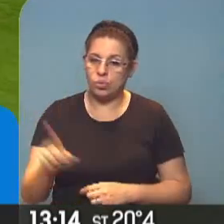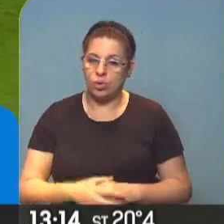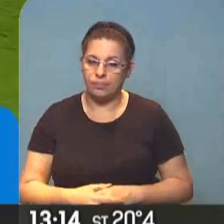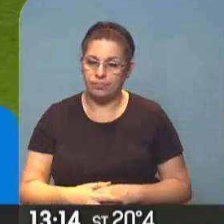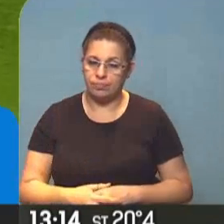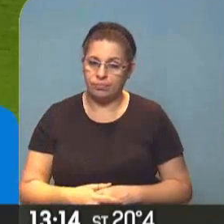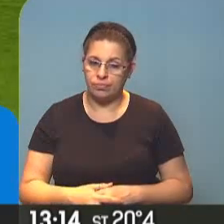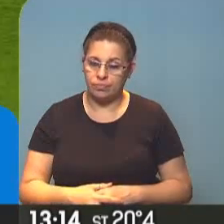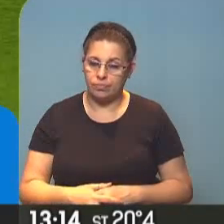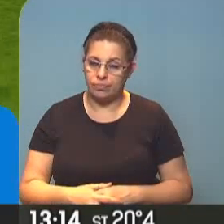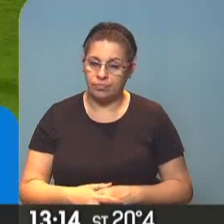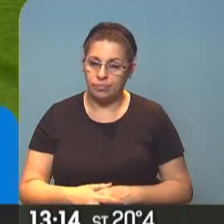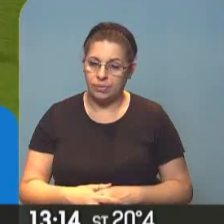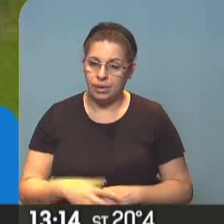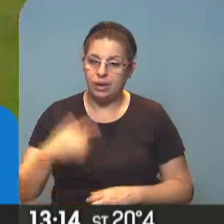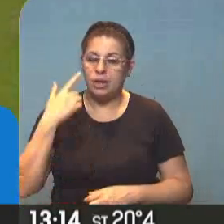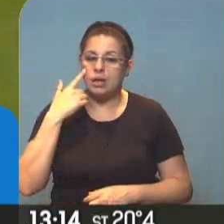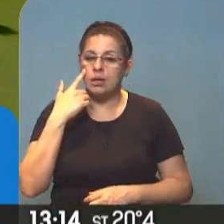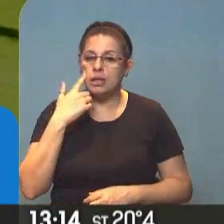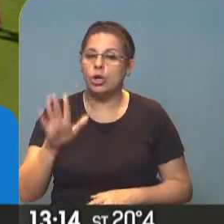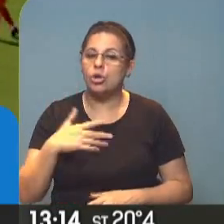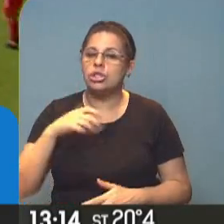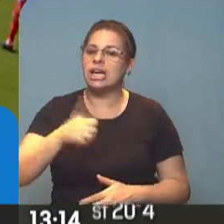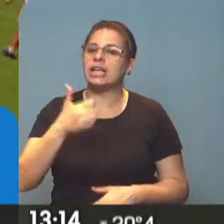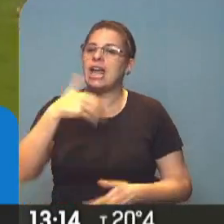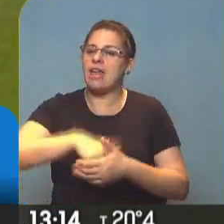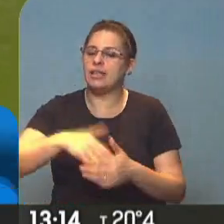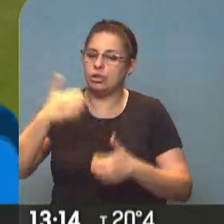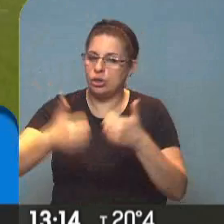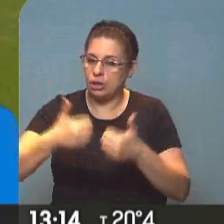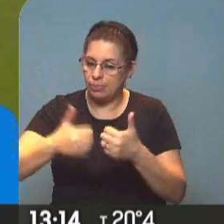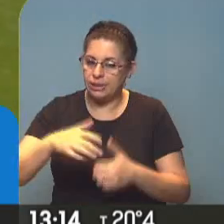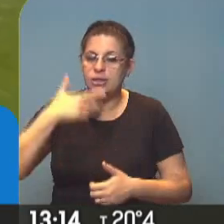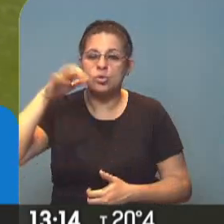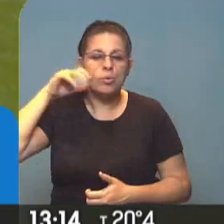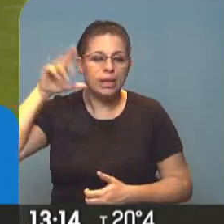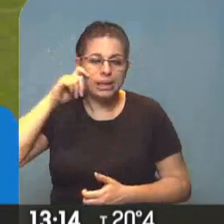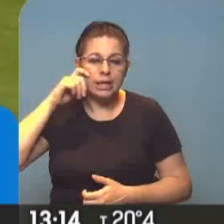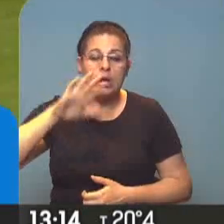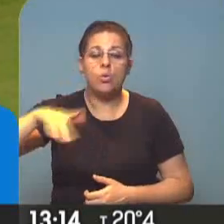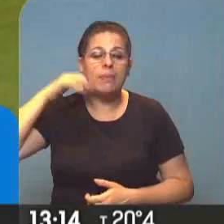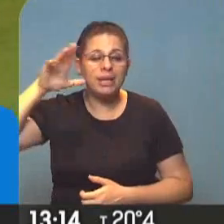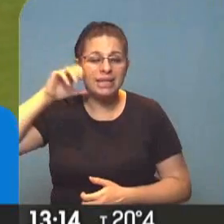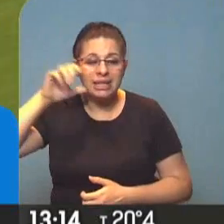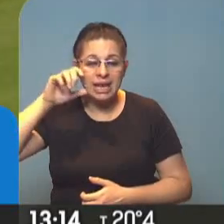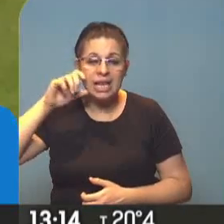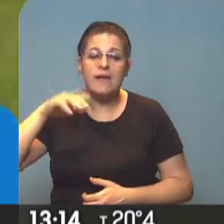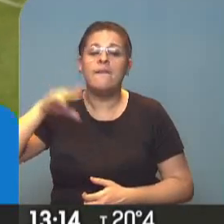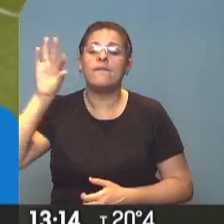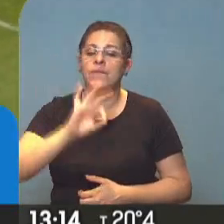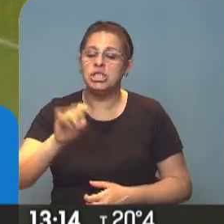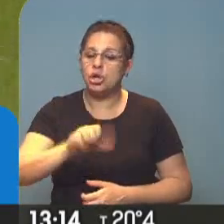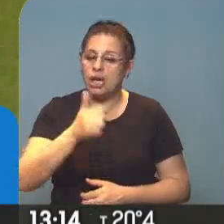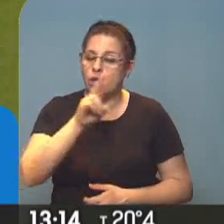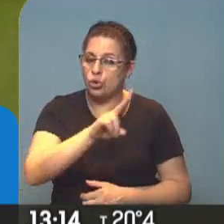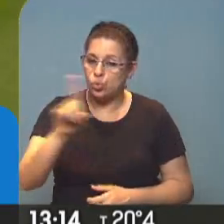aún no conoce el triunfo en la Superliga. En la Paternal, el bicho cosechó otra derrota. Esta vez fue